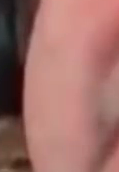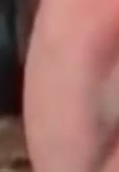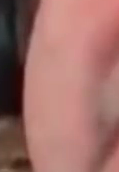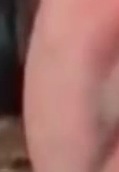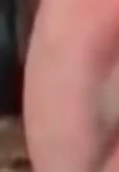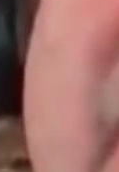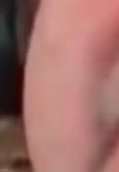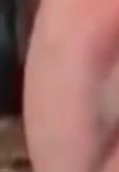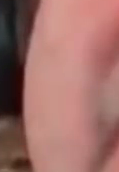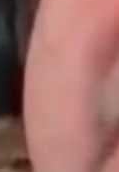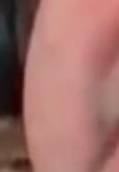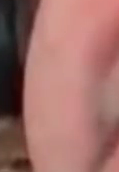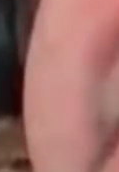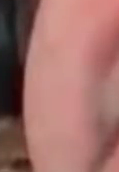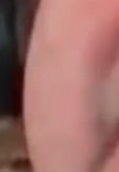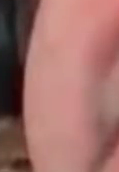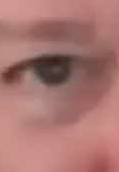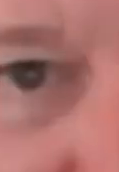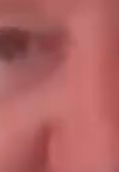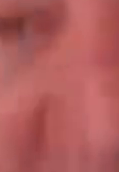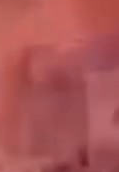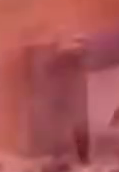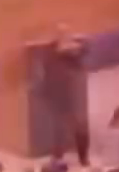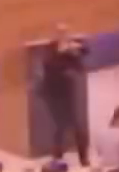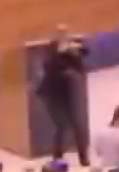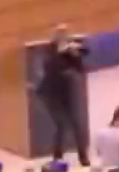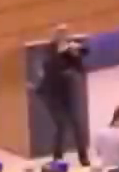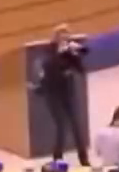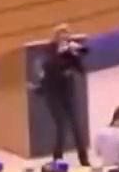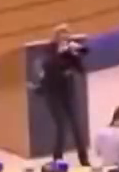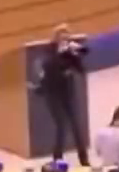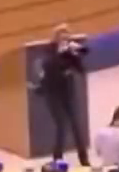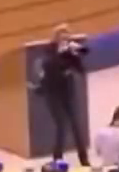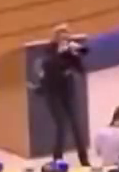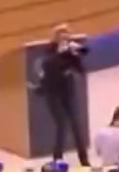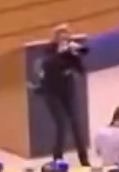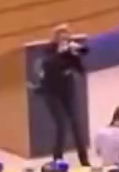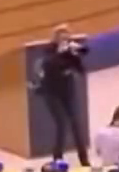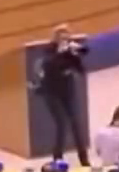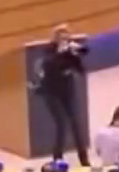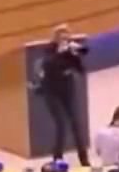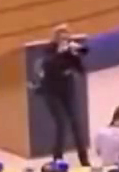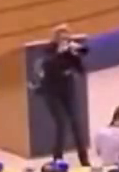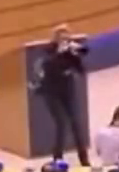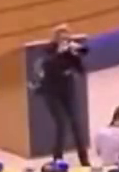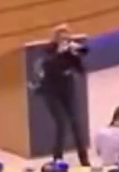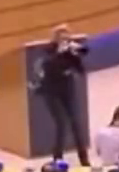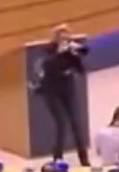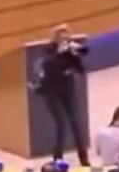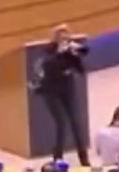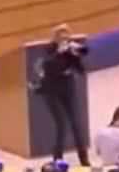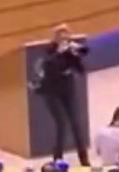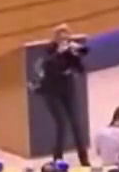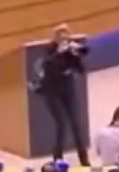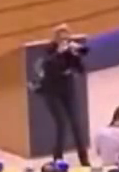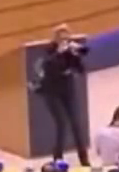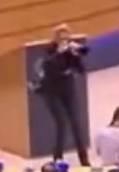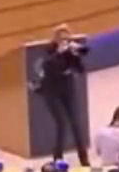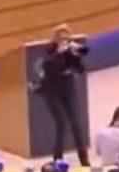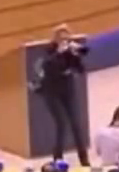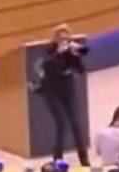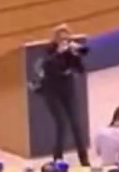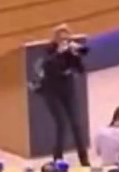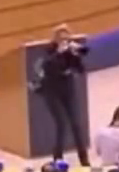que representó en toda la política exterior a la Unión Europea. Entonces, imagínate